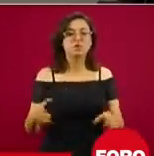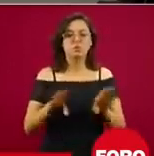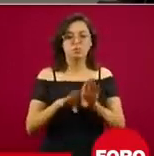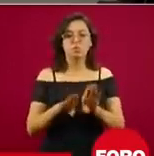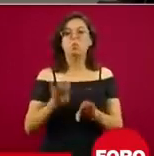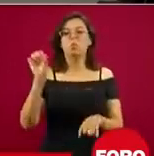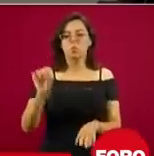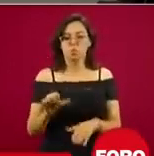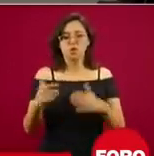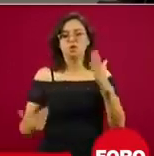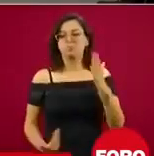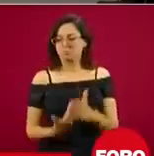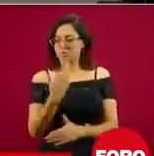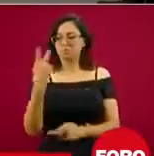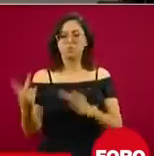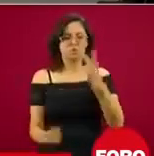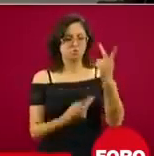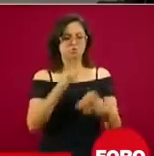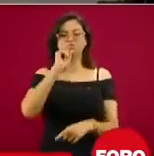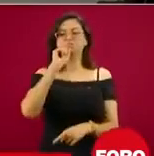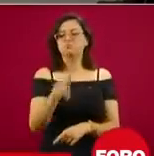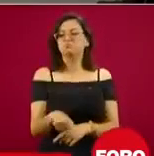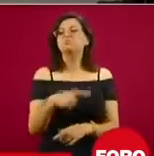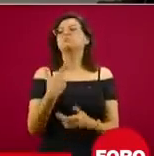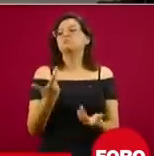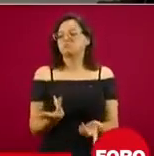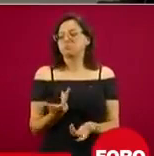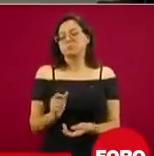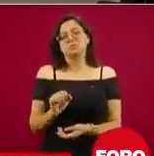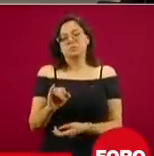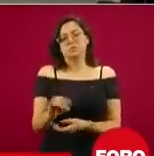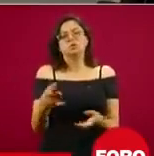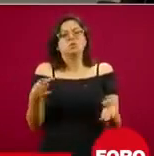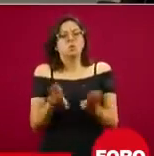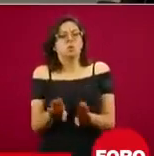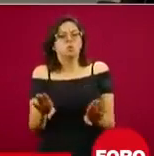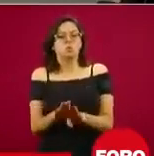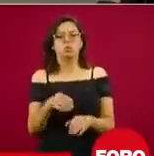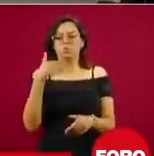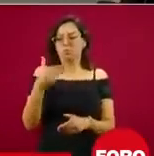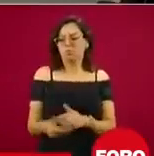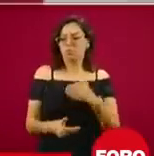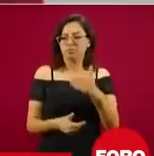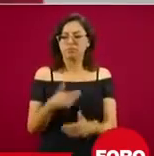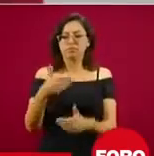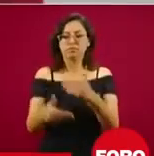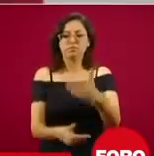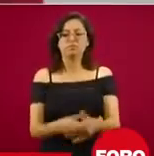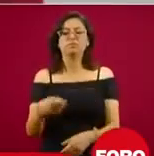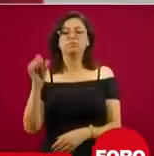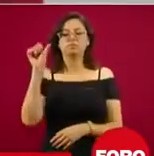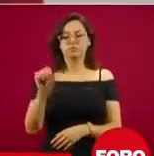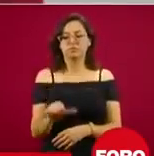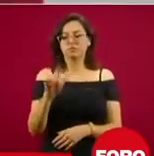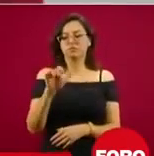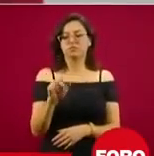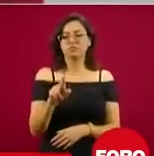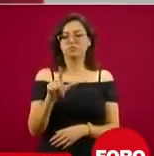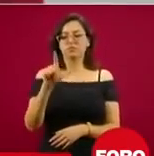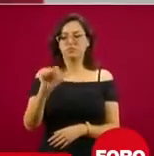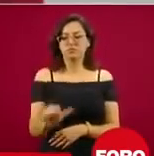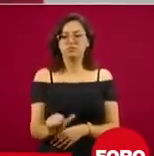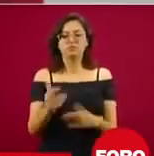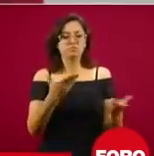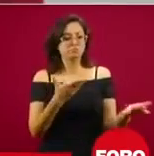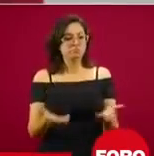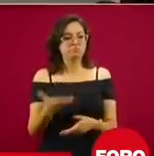mañana lo preguntaban y con justa razón sobre qué protocolos existen. Pues hoy Leila Acosta nos va a explicar esto. Muy bienvenida,